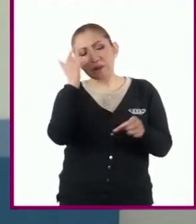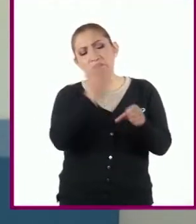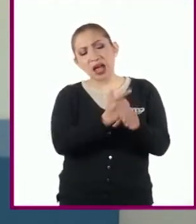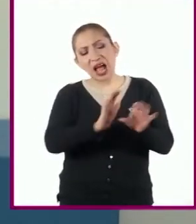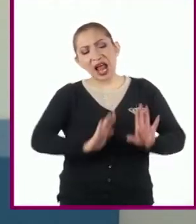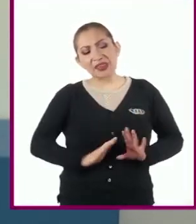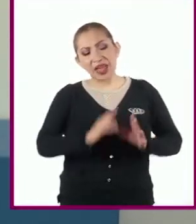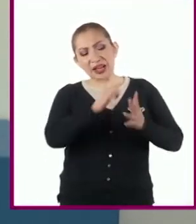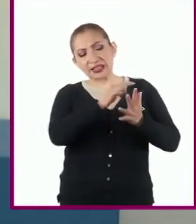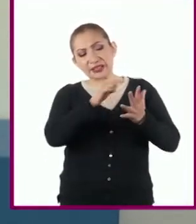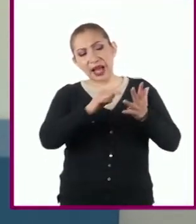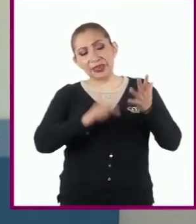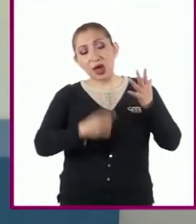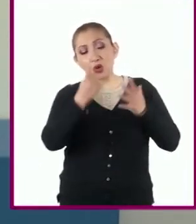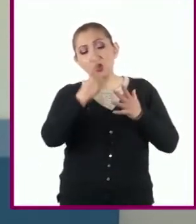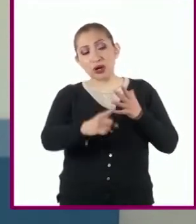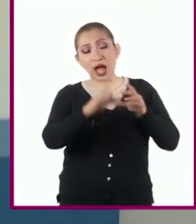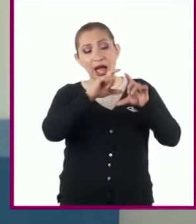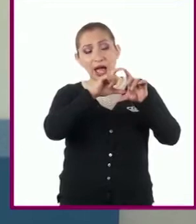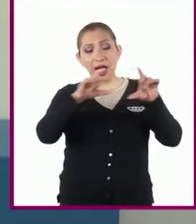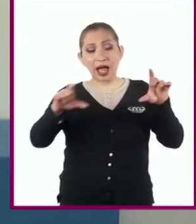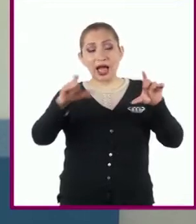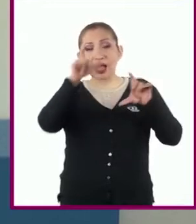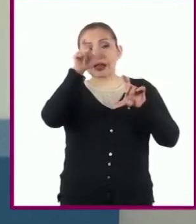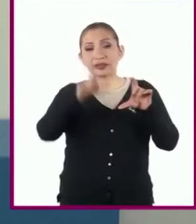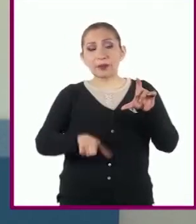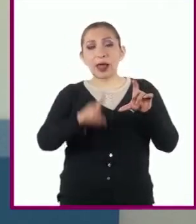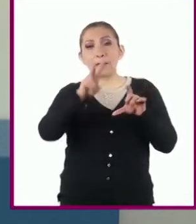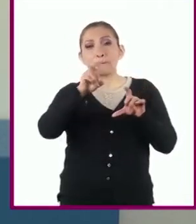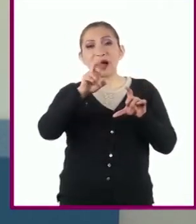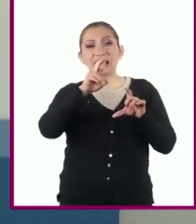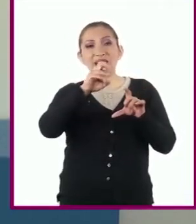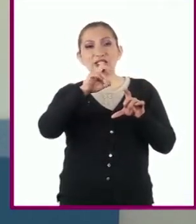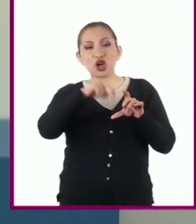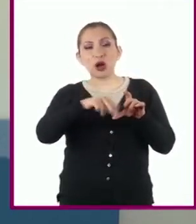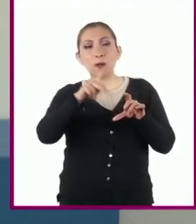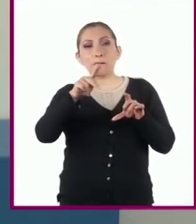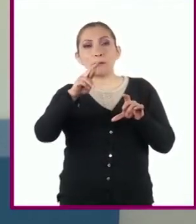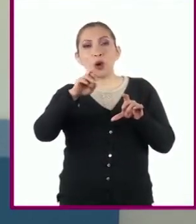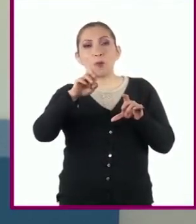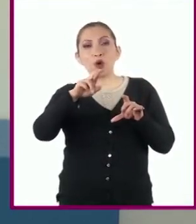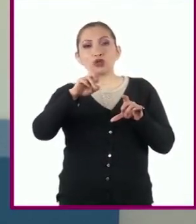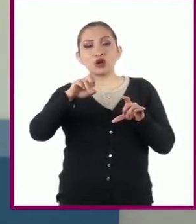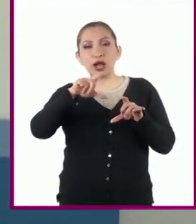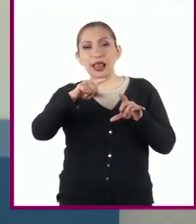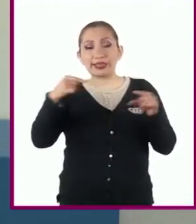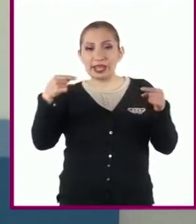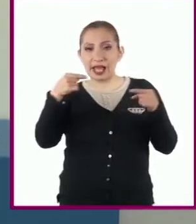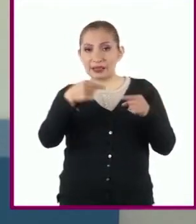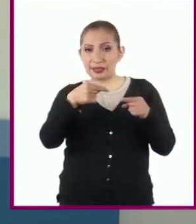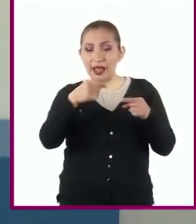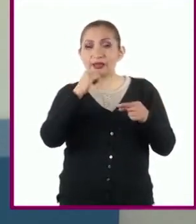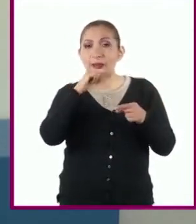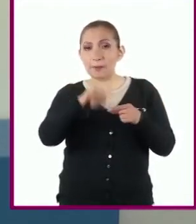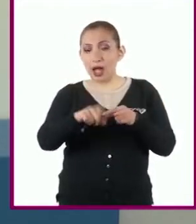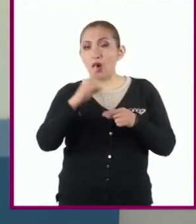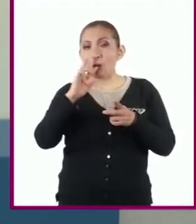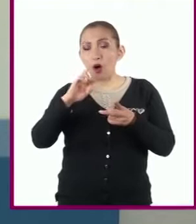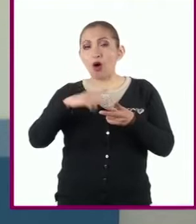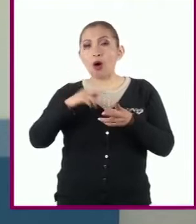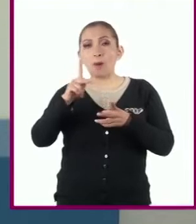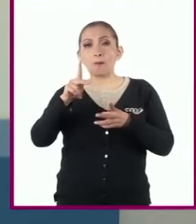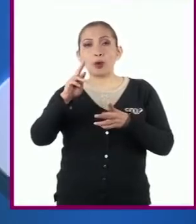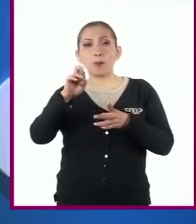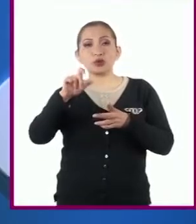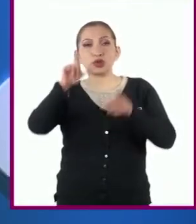las características de una tabla de variación de proporcionalidad directa, así como su constante de